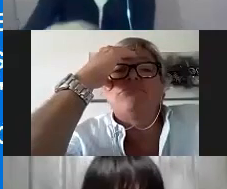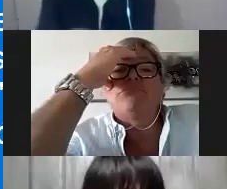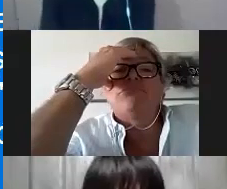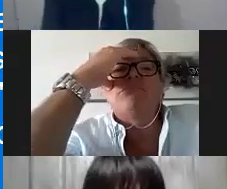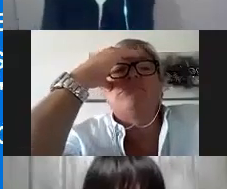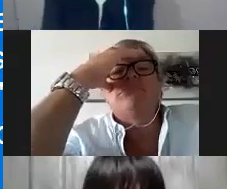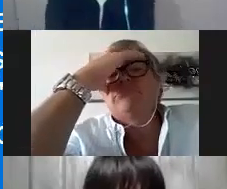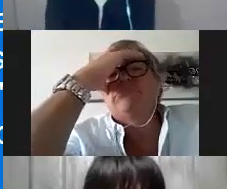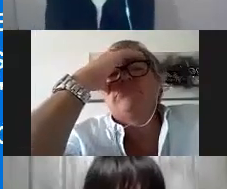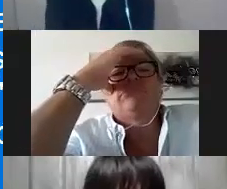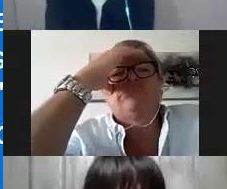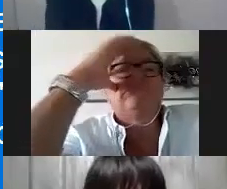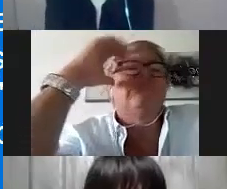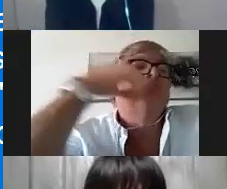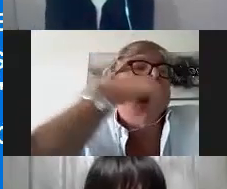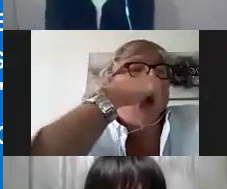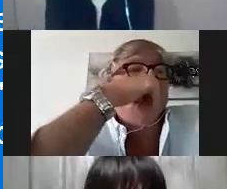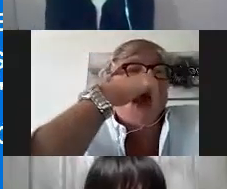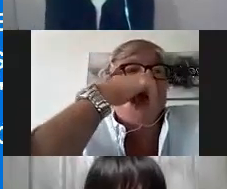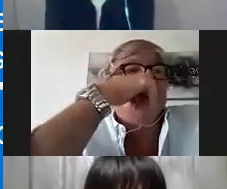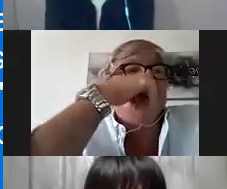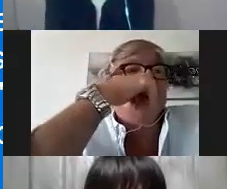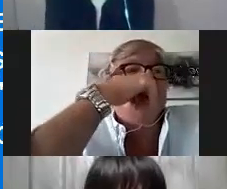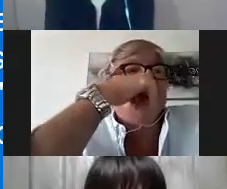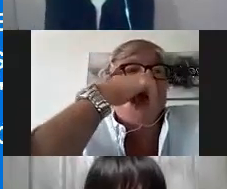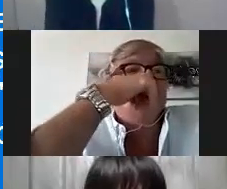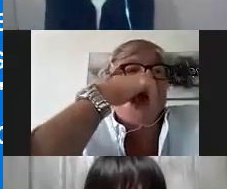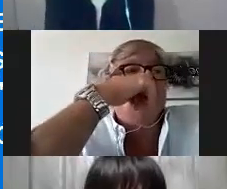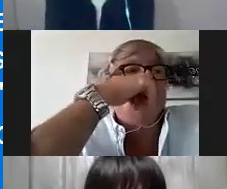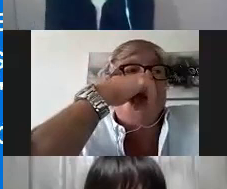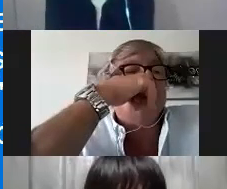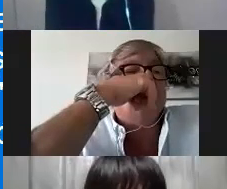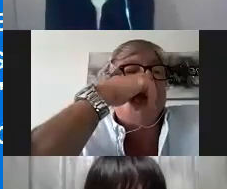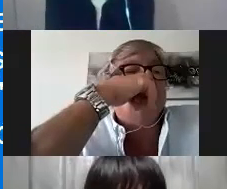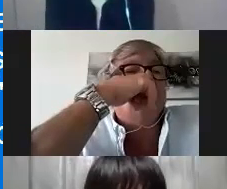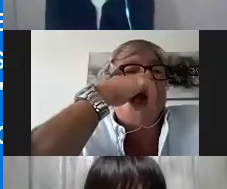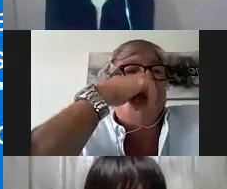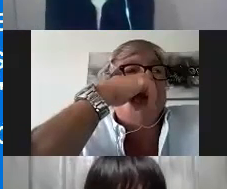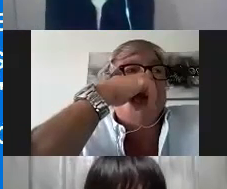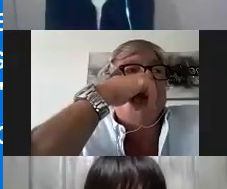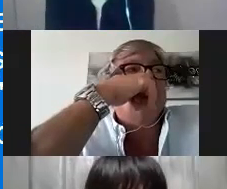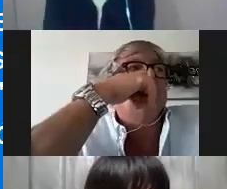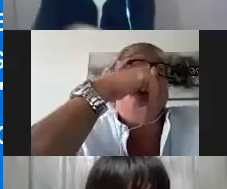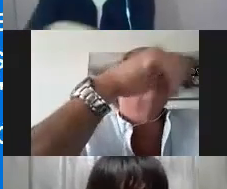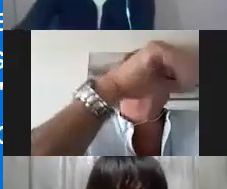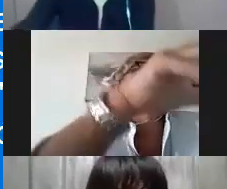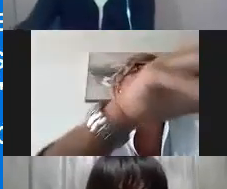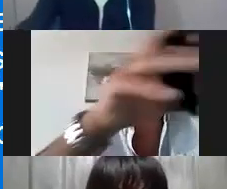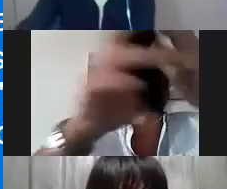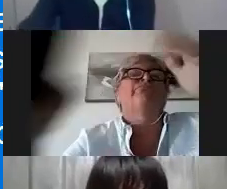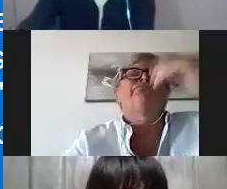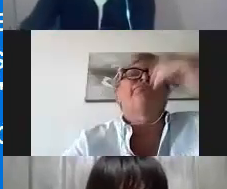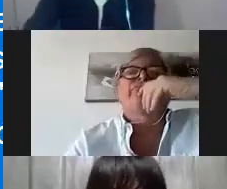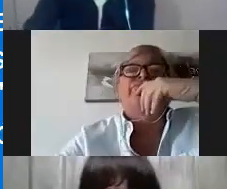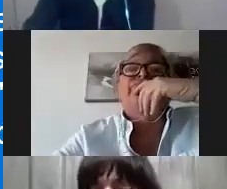intermedio, se cuestionan el alcance y la interpretación de normas de carácter federal, entre otras.